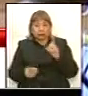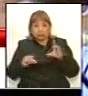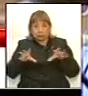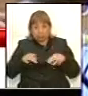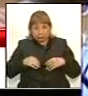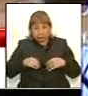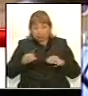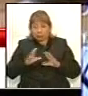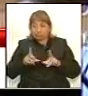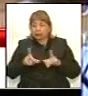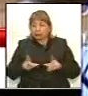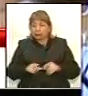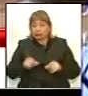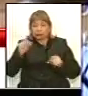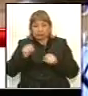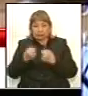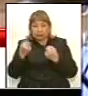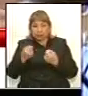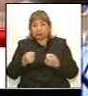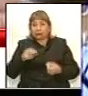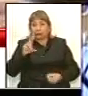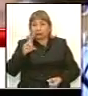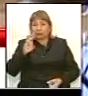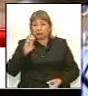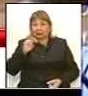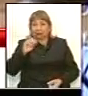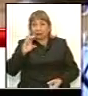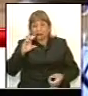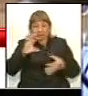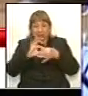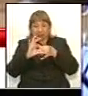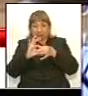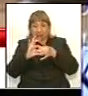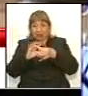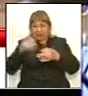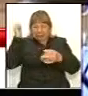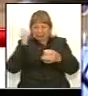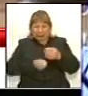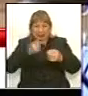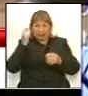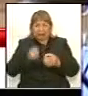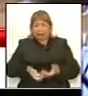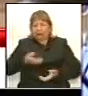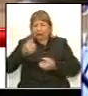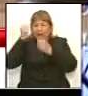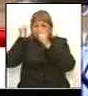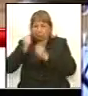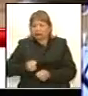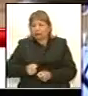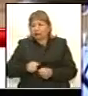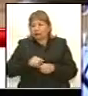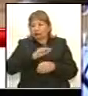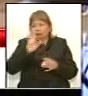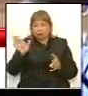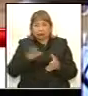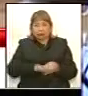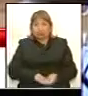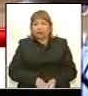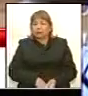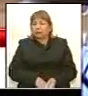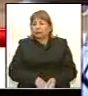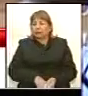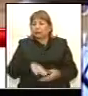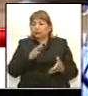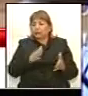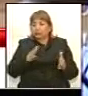coliseo en ninguna parte, tuvimos que romper la puerta de la René, que tenía un candado, con el martillo del bombero que pesa 1 tonelada, cerrar todo con escritores, poner soldados